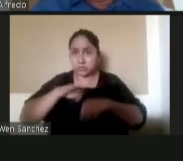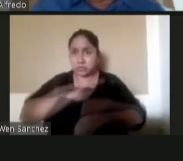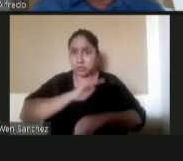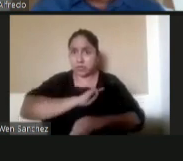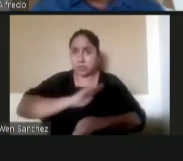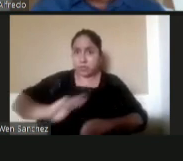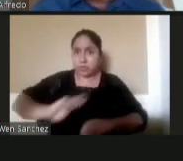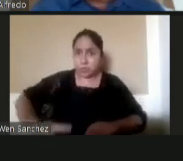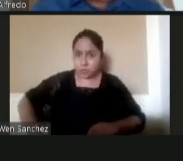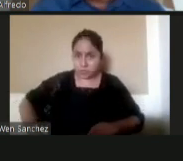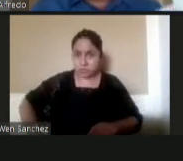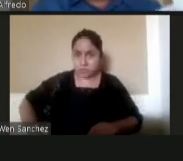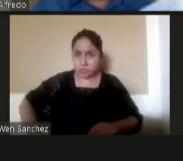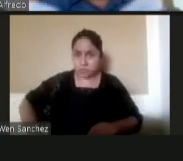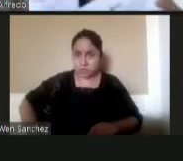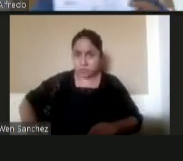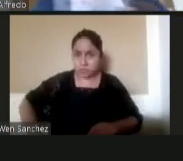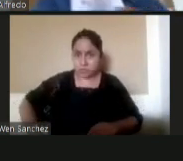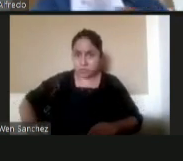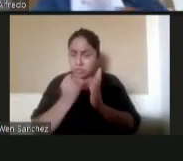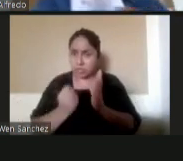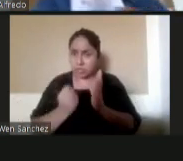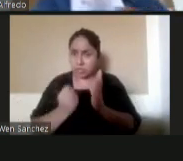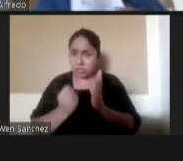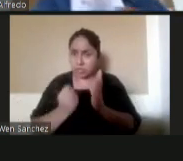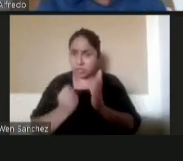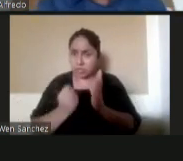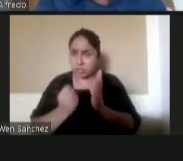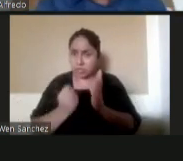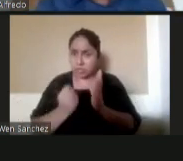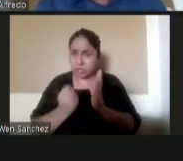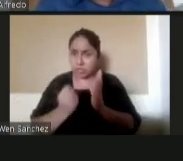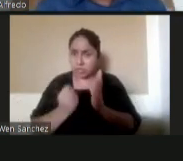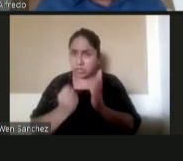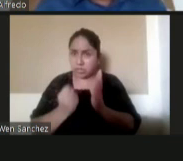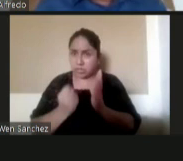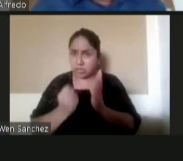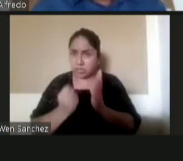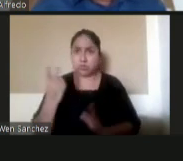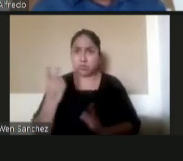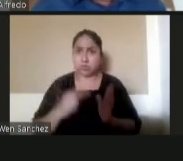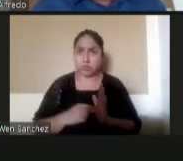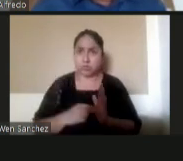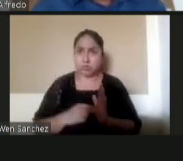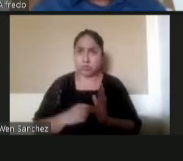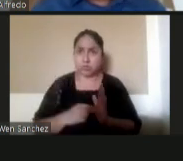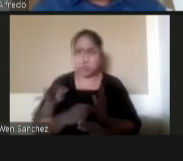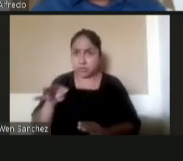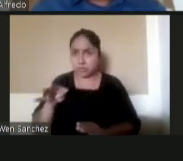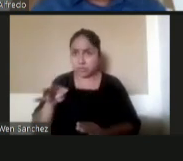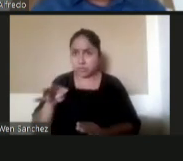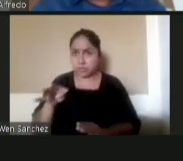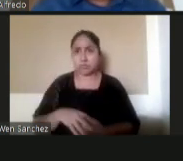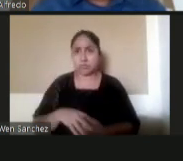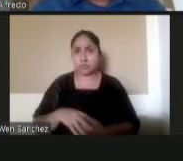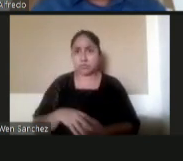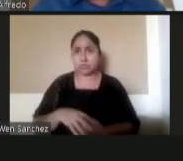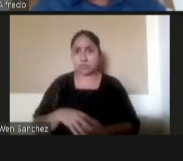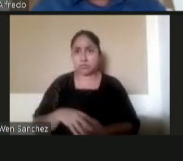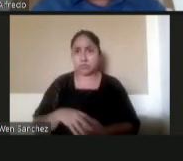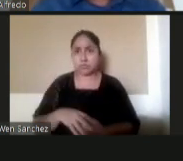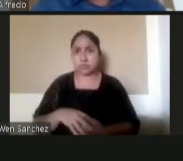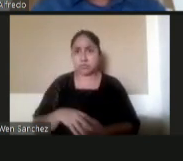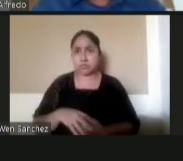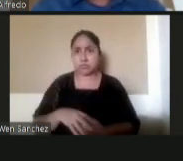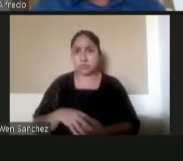Ayuntamiento de fecha 21 de febrero de 2019, para quedar en los siguientes términos. Segundo, el reconocimiento al